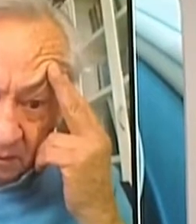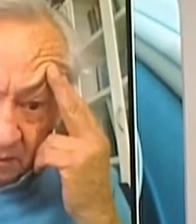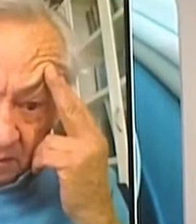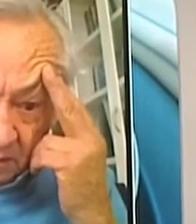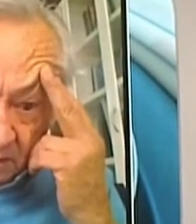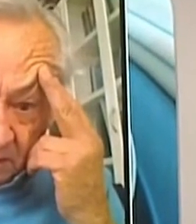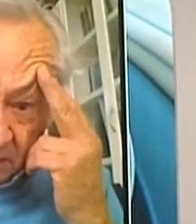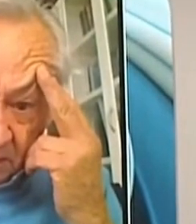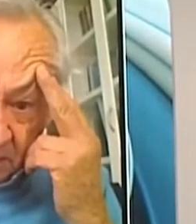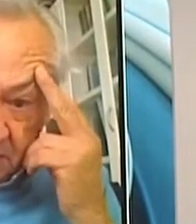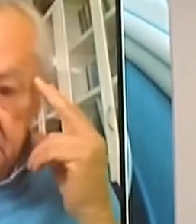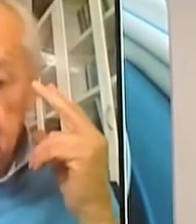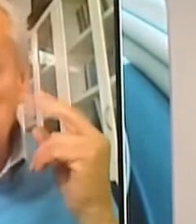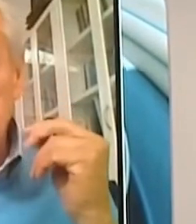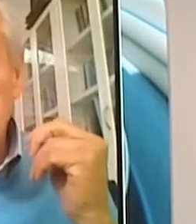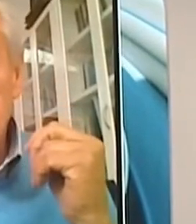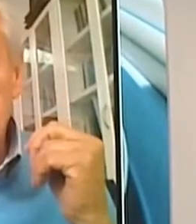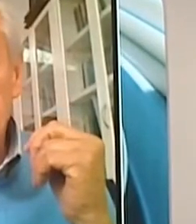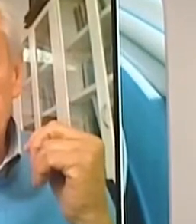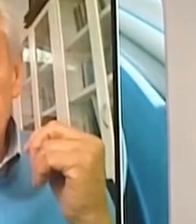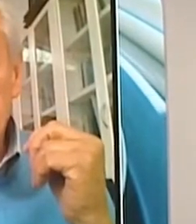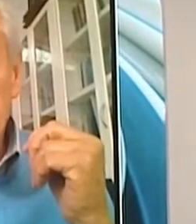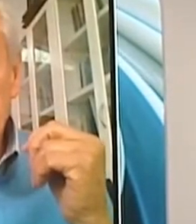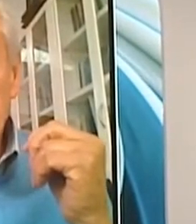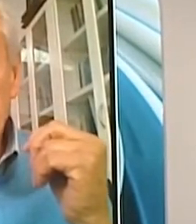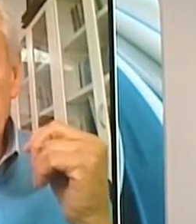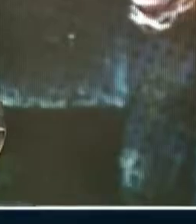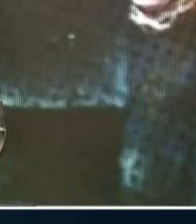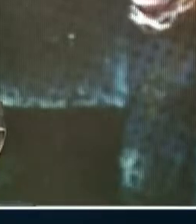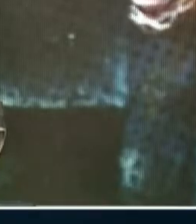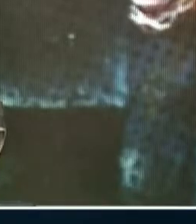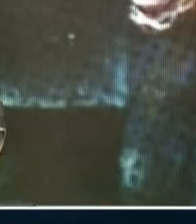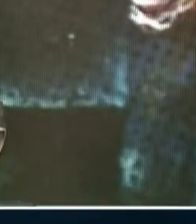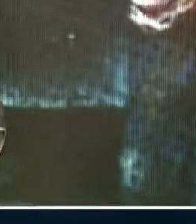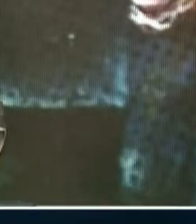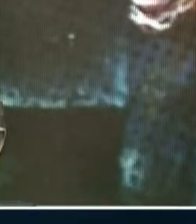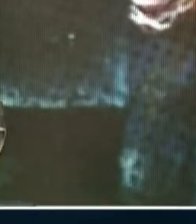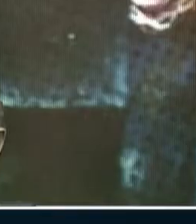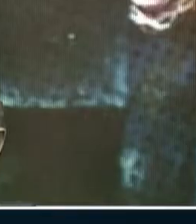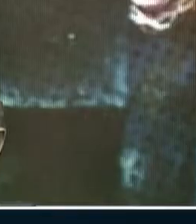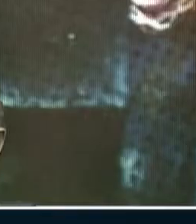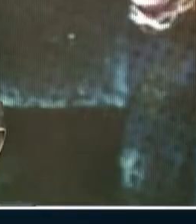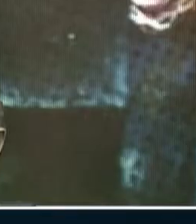que sabemos que tiene México con los Estados Unidos, que va a ser siempre más importante que con el resto de América Latina?